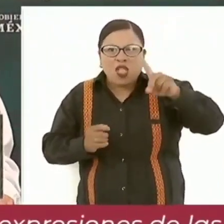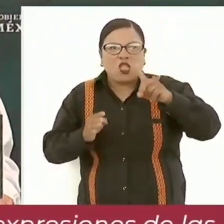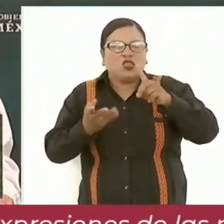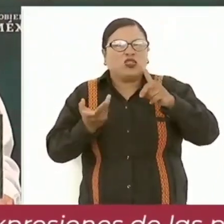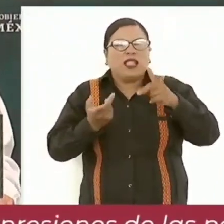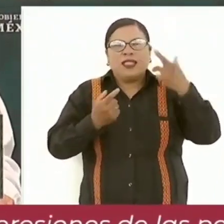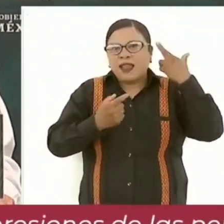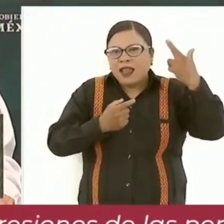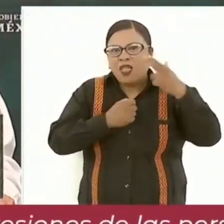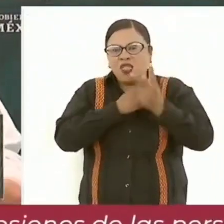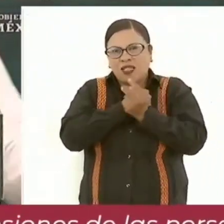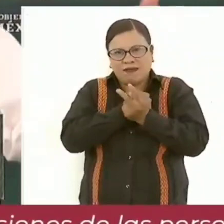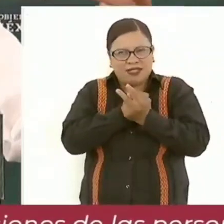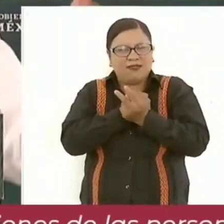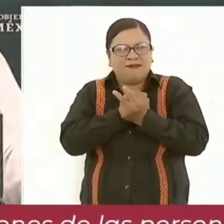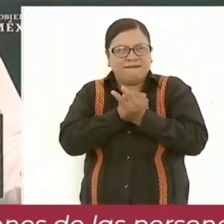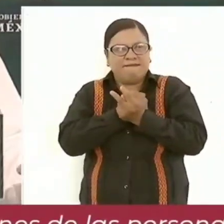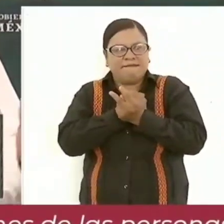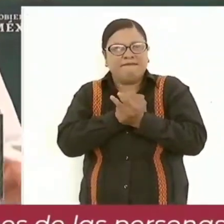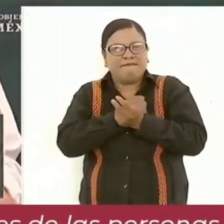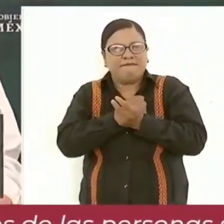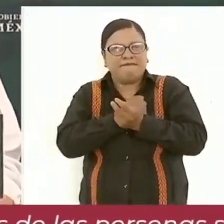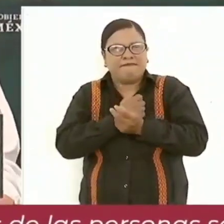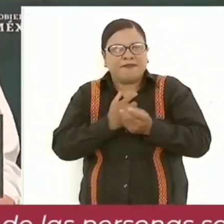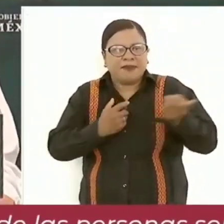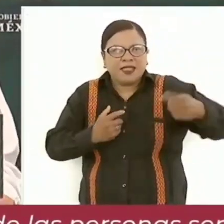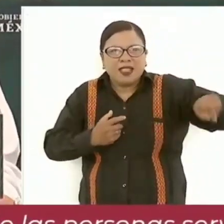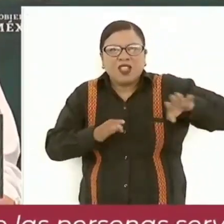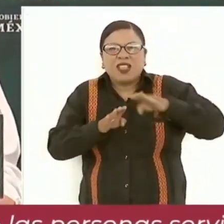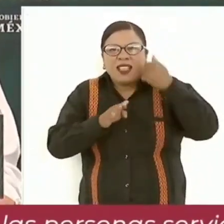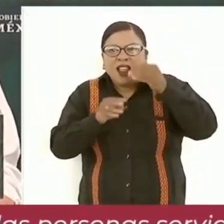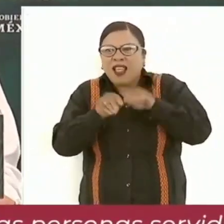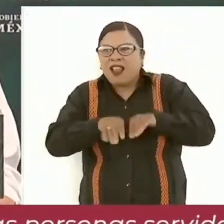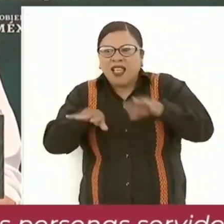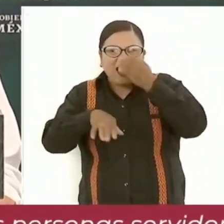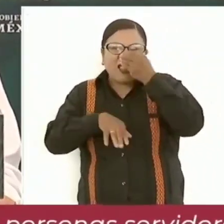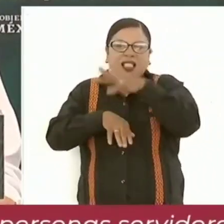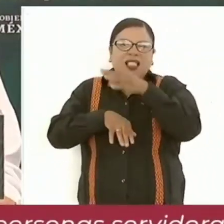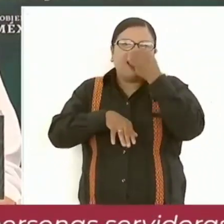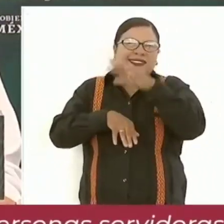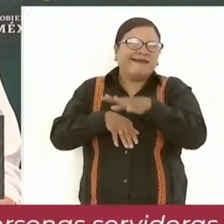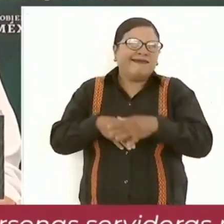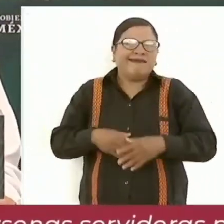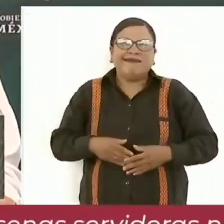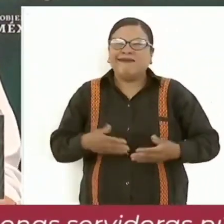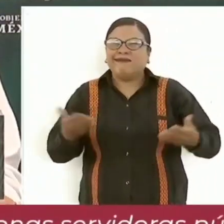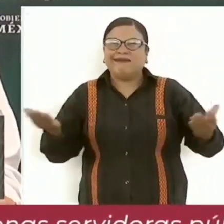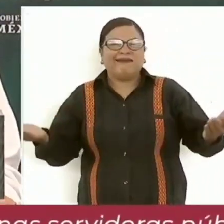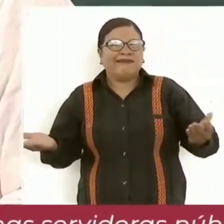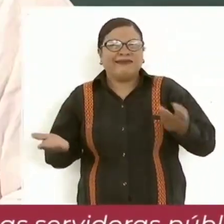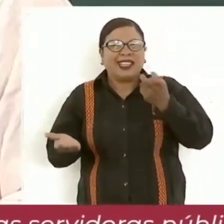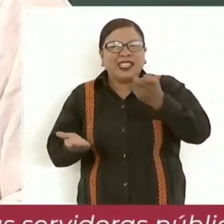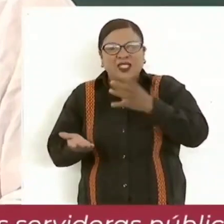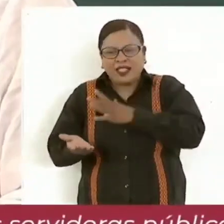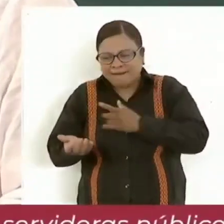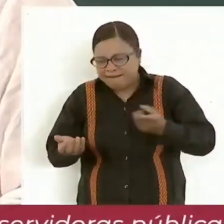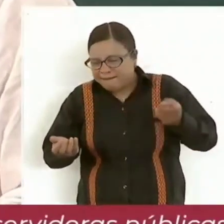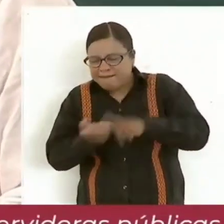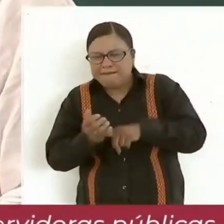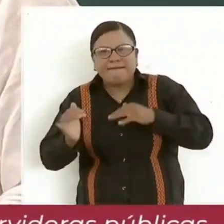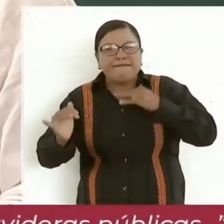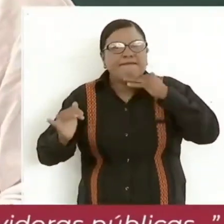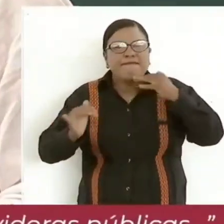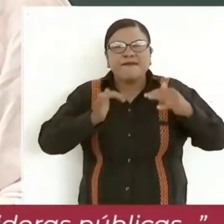información, los que sacaban provecho, cometiendo actos de corrupción, yo